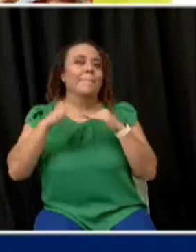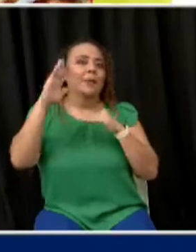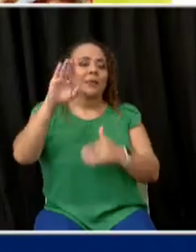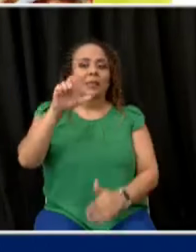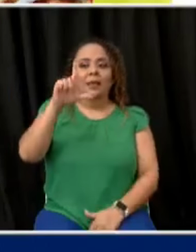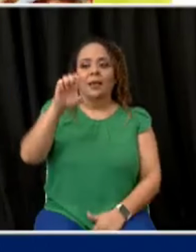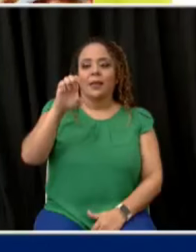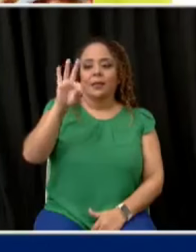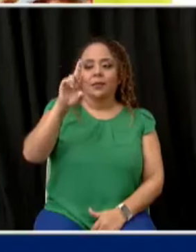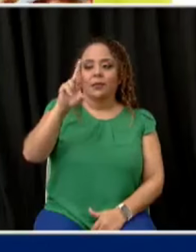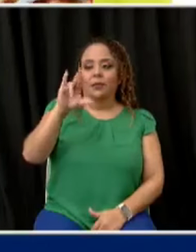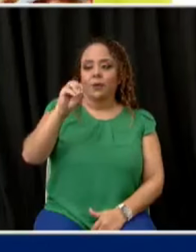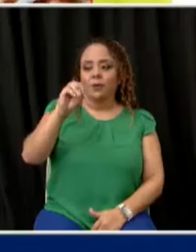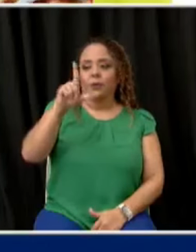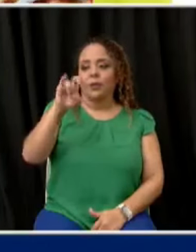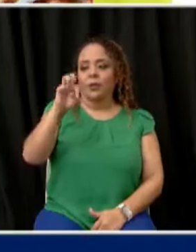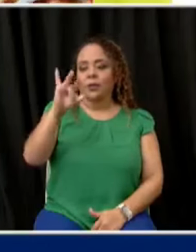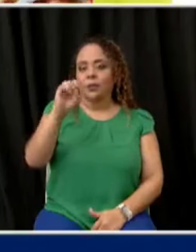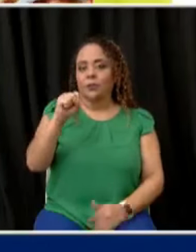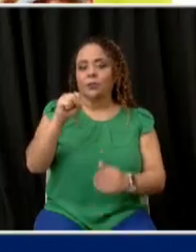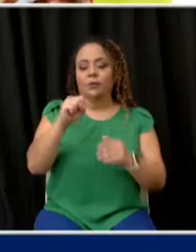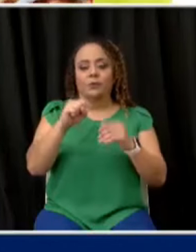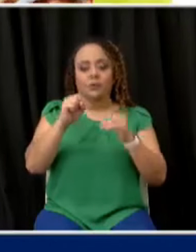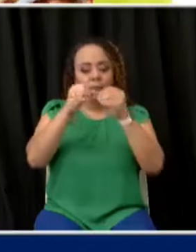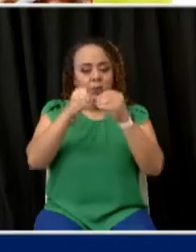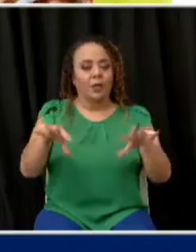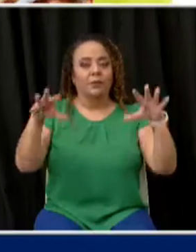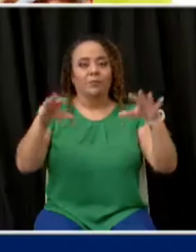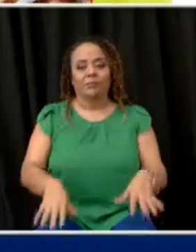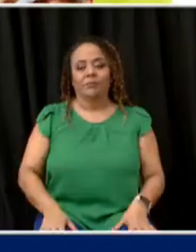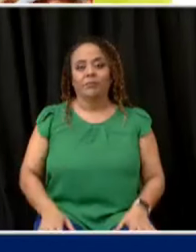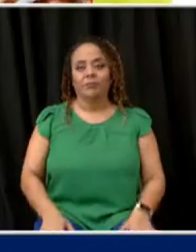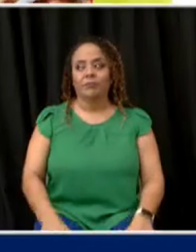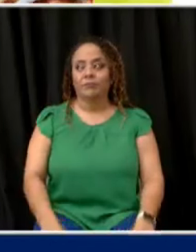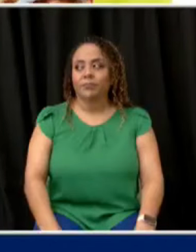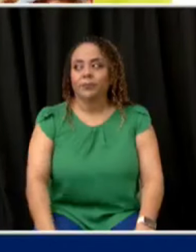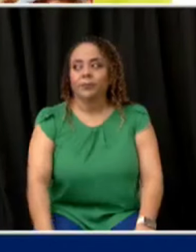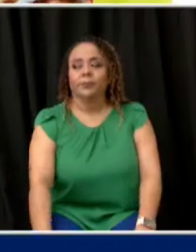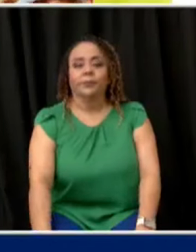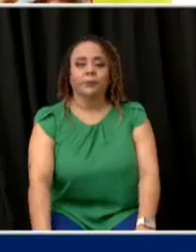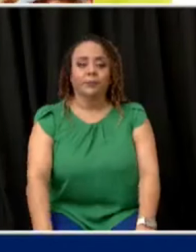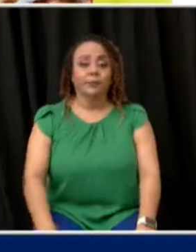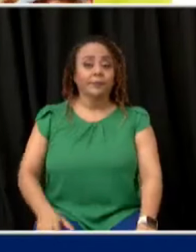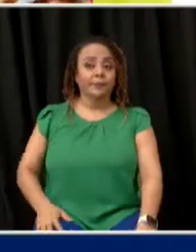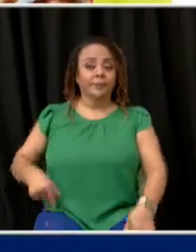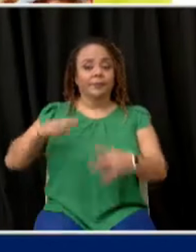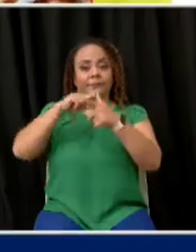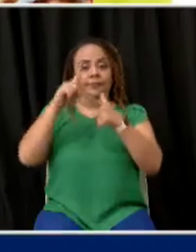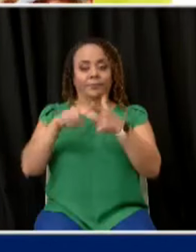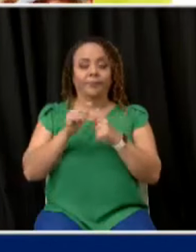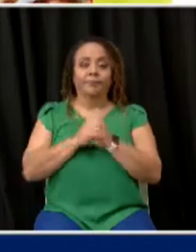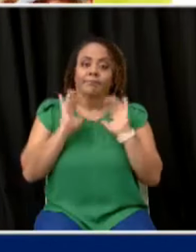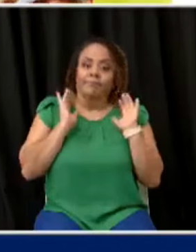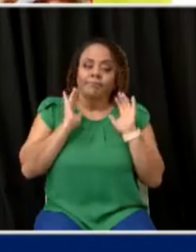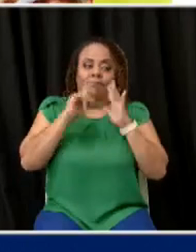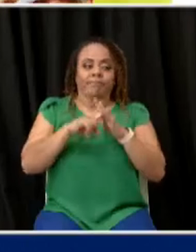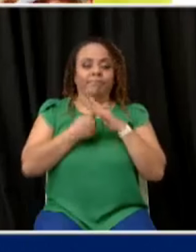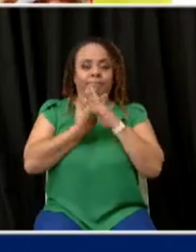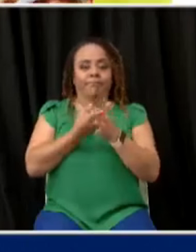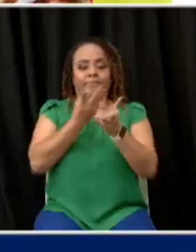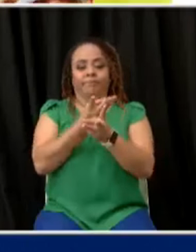botamos. Menos aclimatado, más electrolitos botamos. Sí. Y entonces, pues de ahí empiezan a